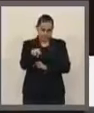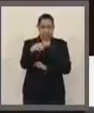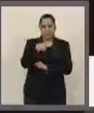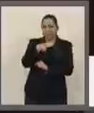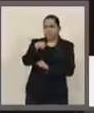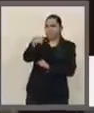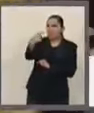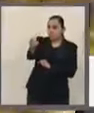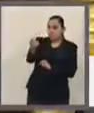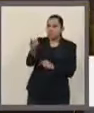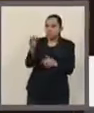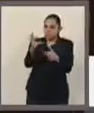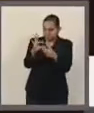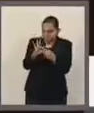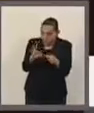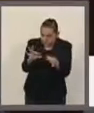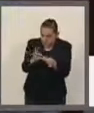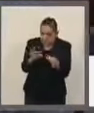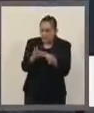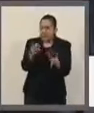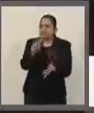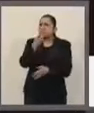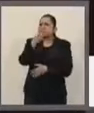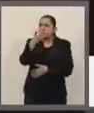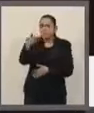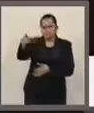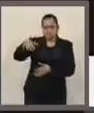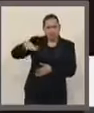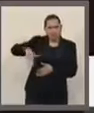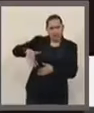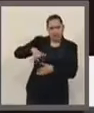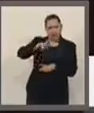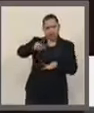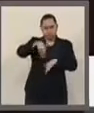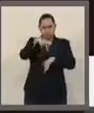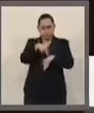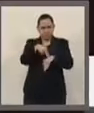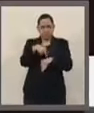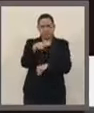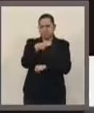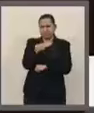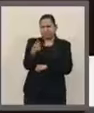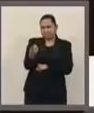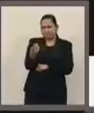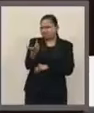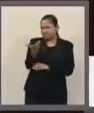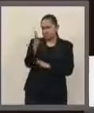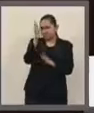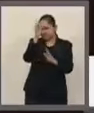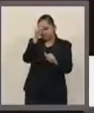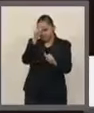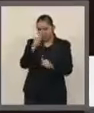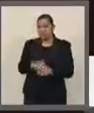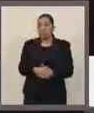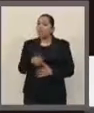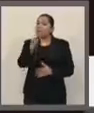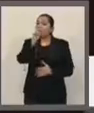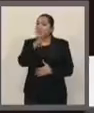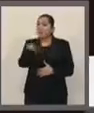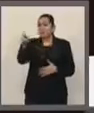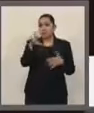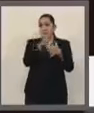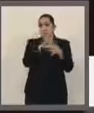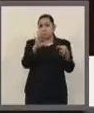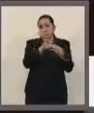no solo no comparto lo que aquí ha dicho, sino no le acepto ni uno solo de los insultos